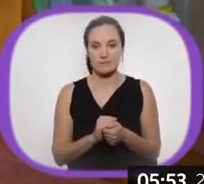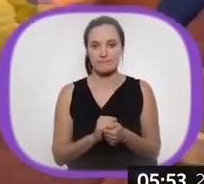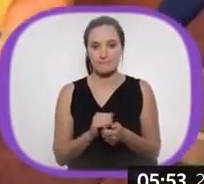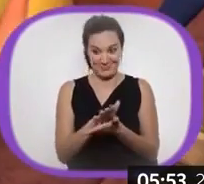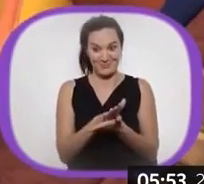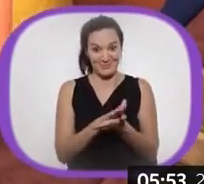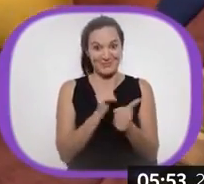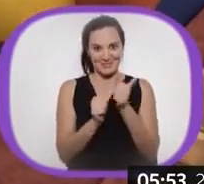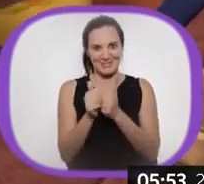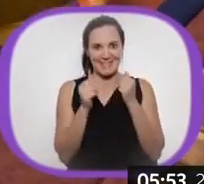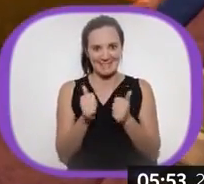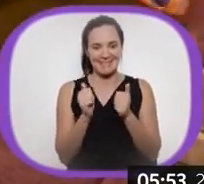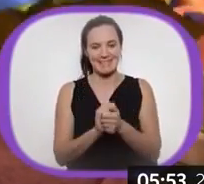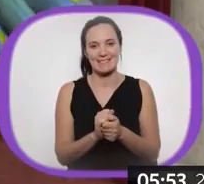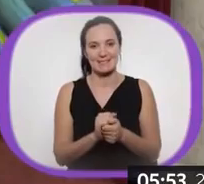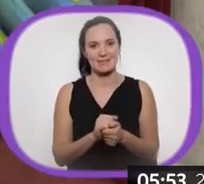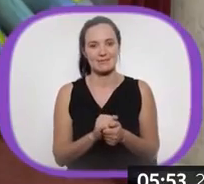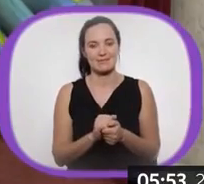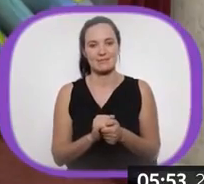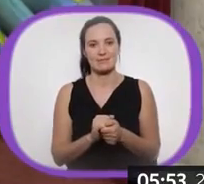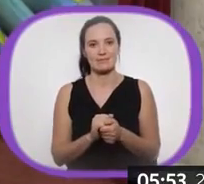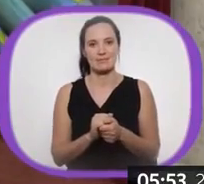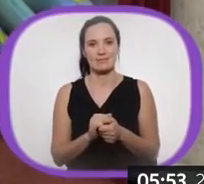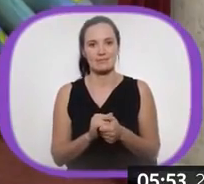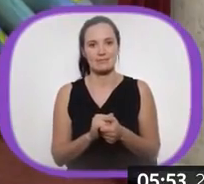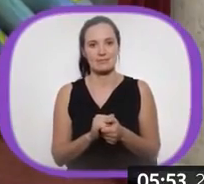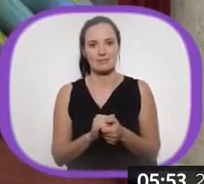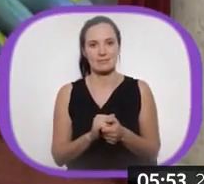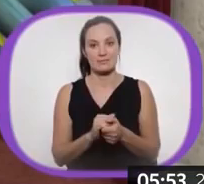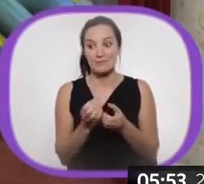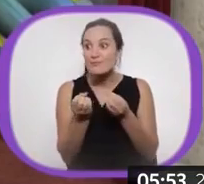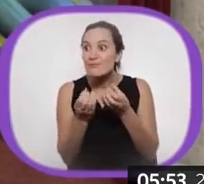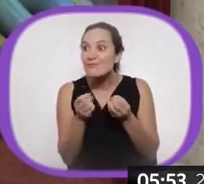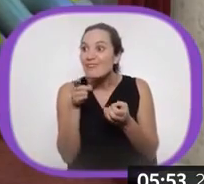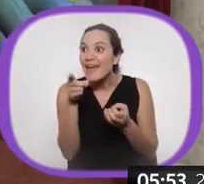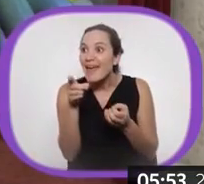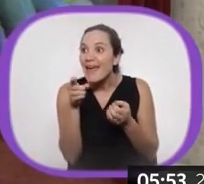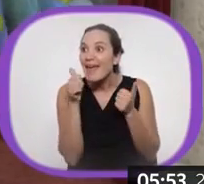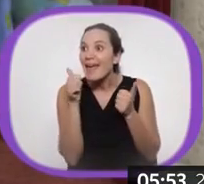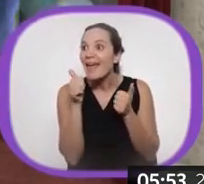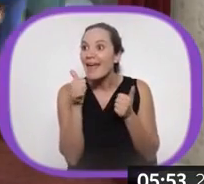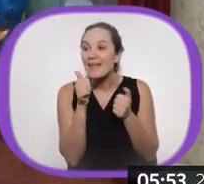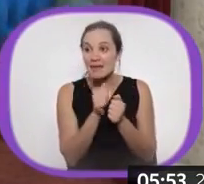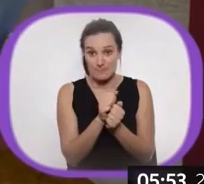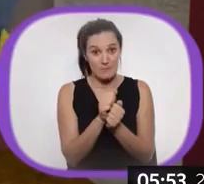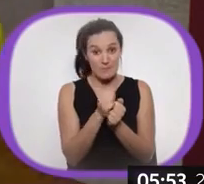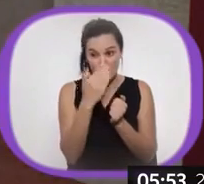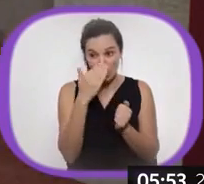¡Funcionó! Ay, ay, ay, ay. ¡Bien hecho, dragones! ¡Recogeré la